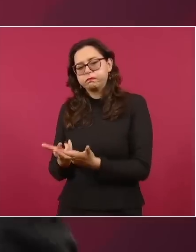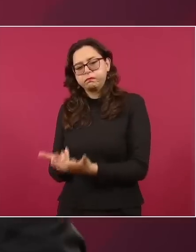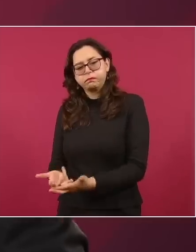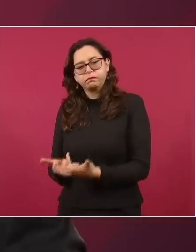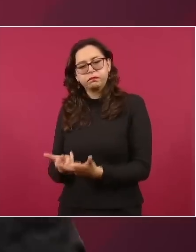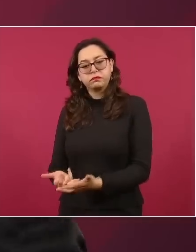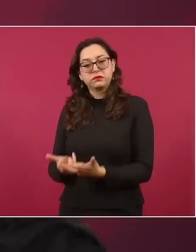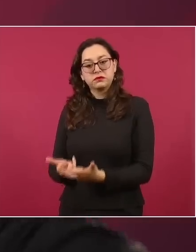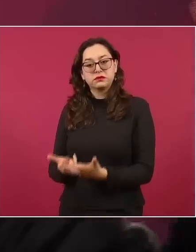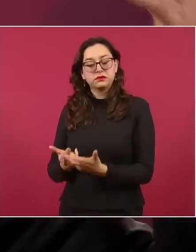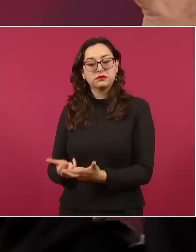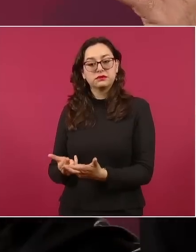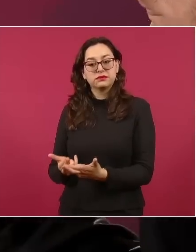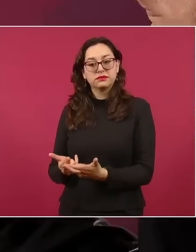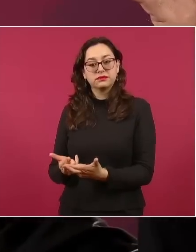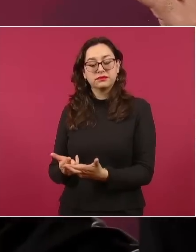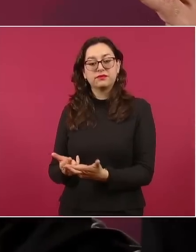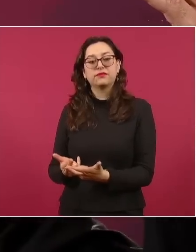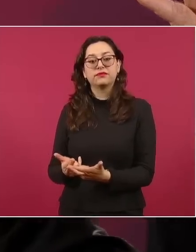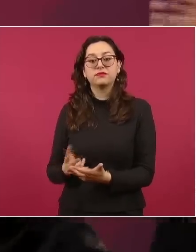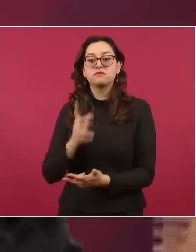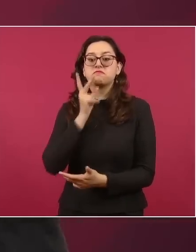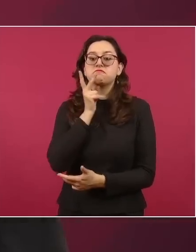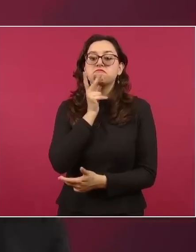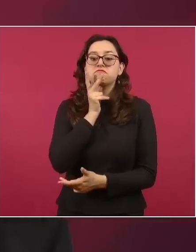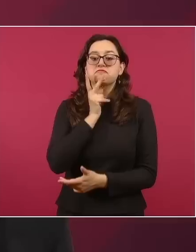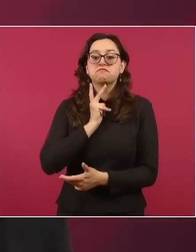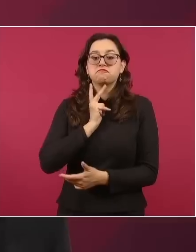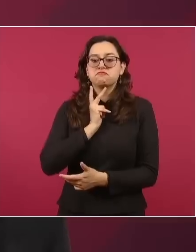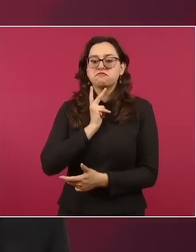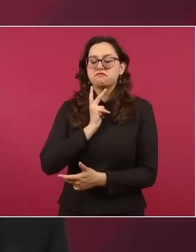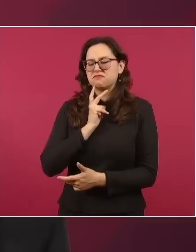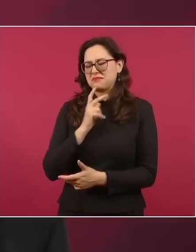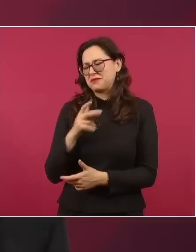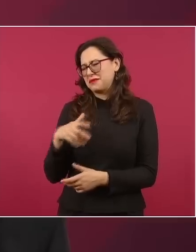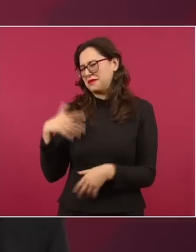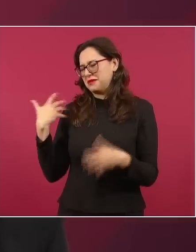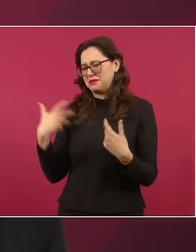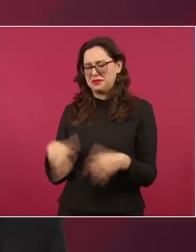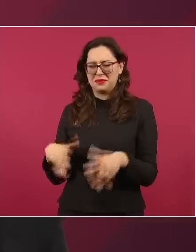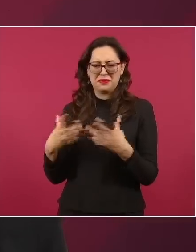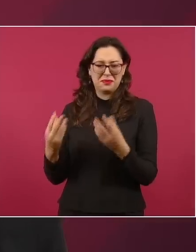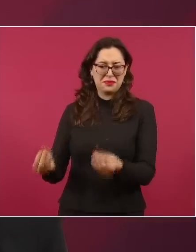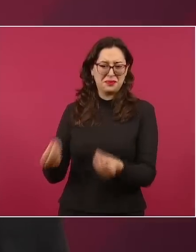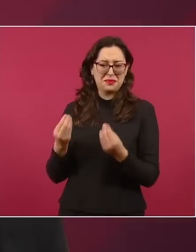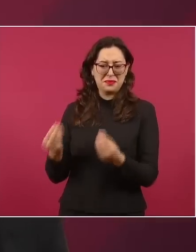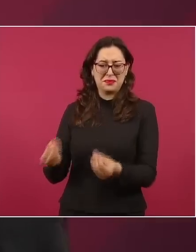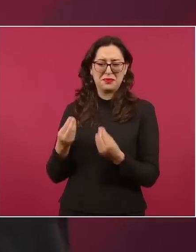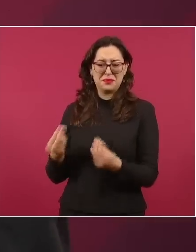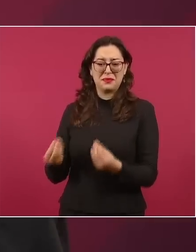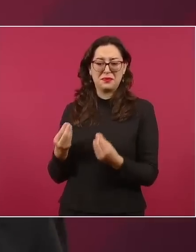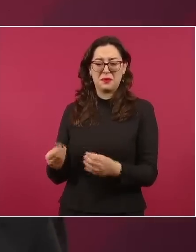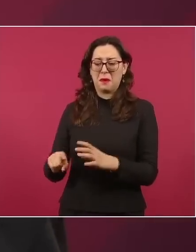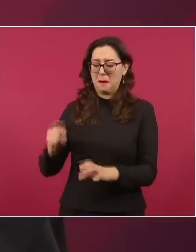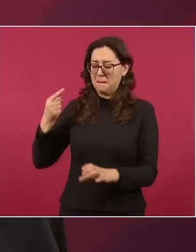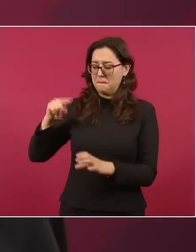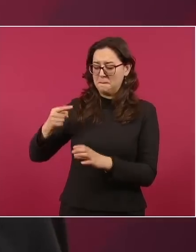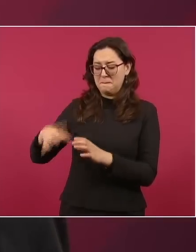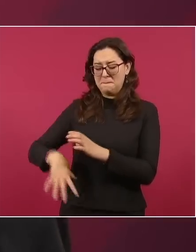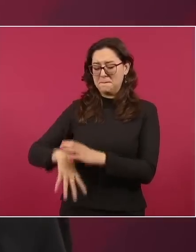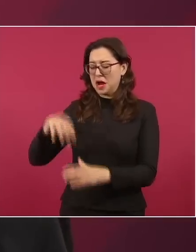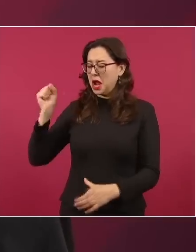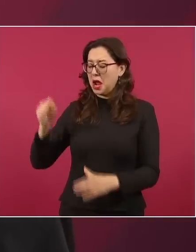y que se iba a producir mucho petróleo, se iba a extraer mucho